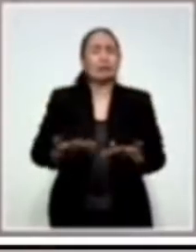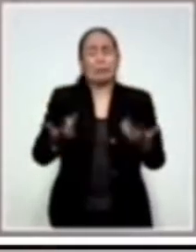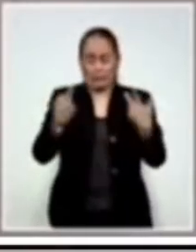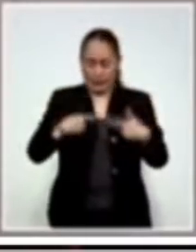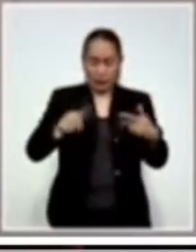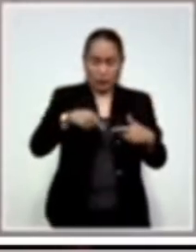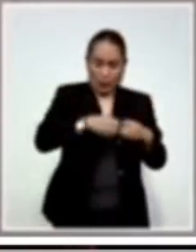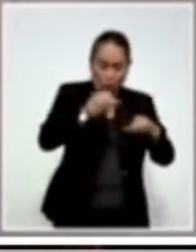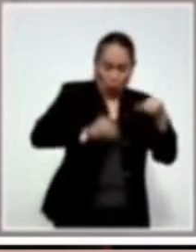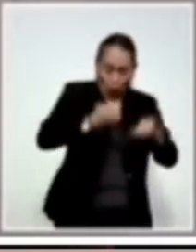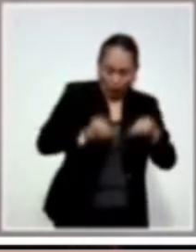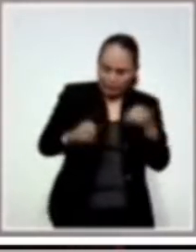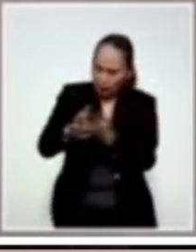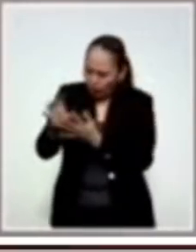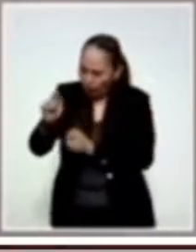jurista.